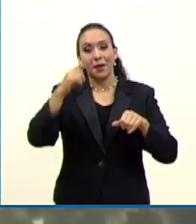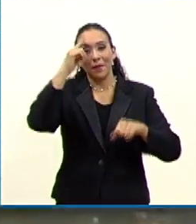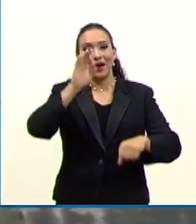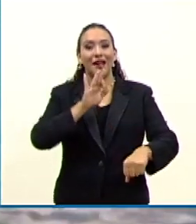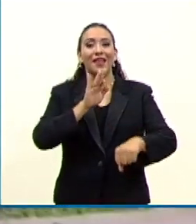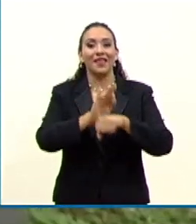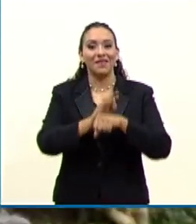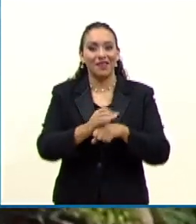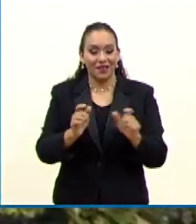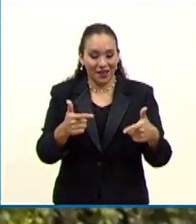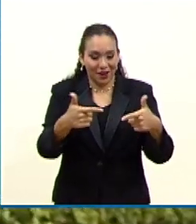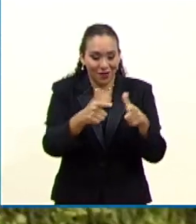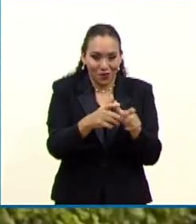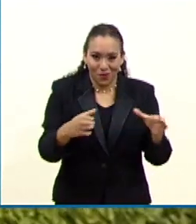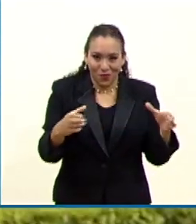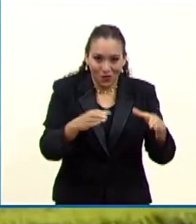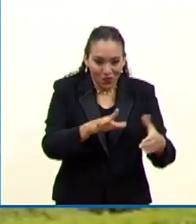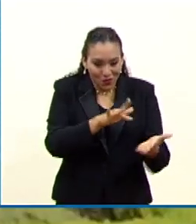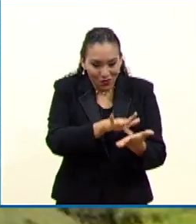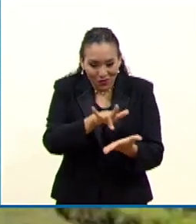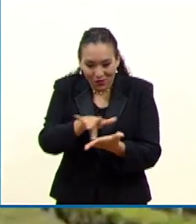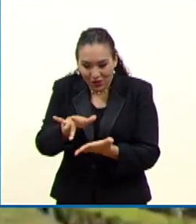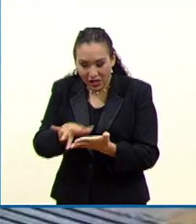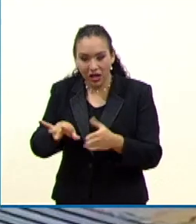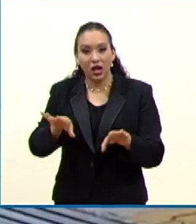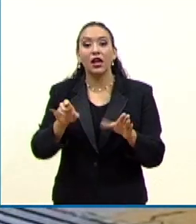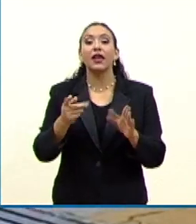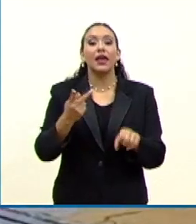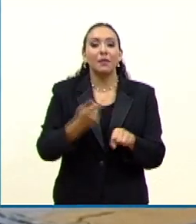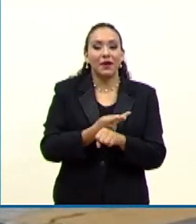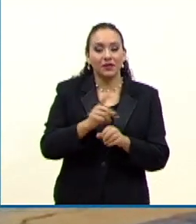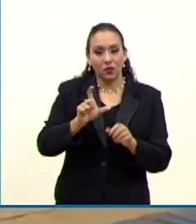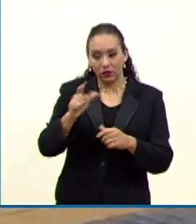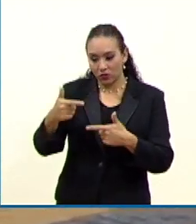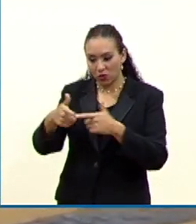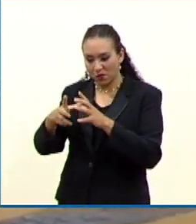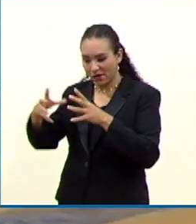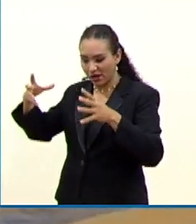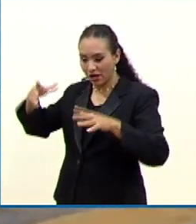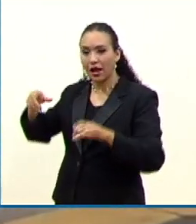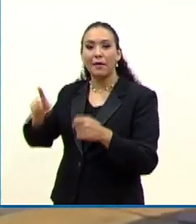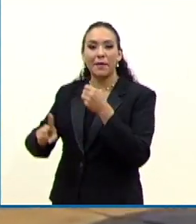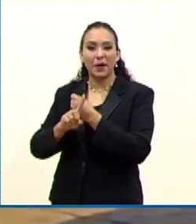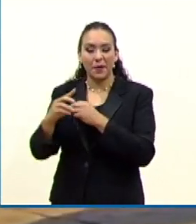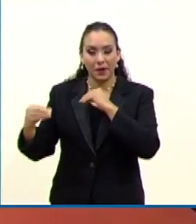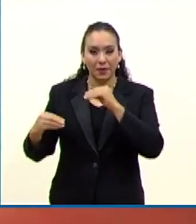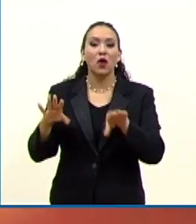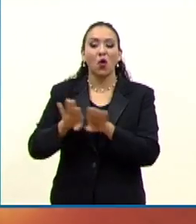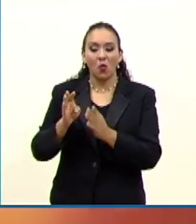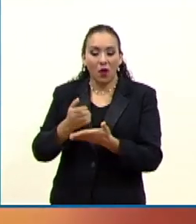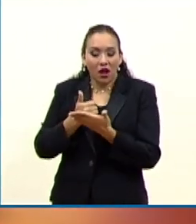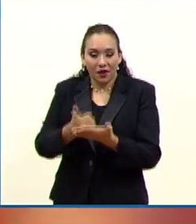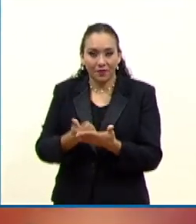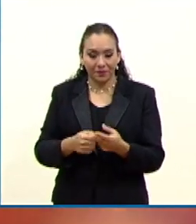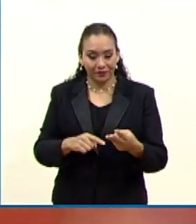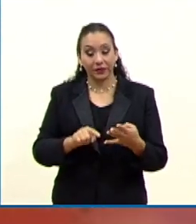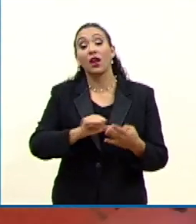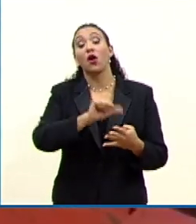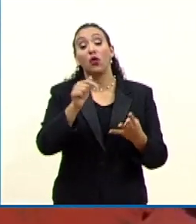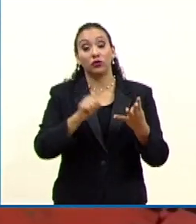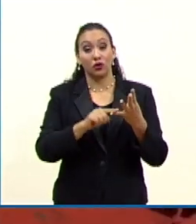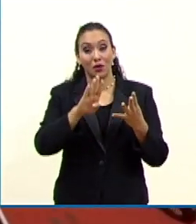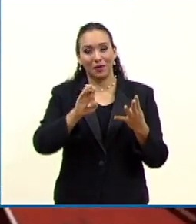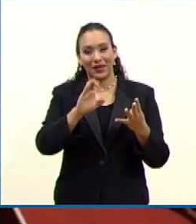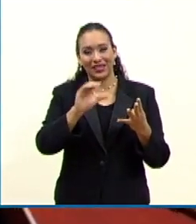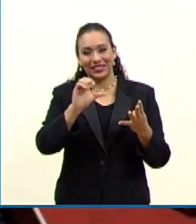de minorías, cómo aliviar las tensiones del problema contramayoritario. Y en tercer lugar, Carlos Ernesto Becerril López, de la